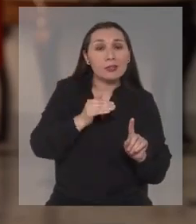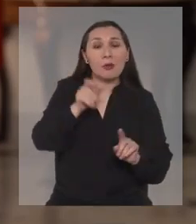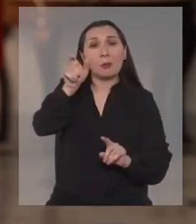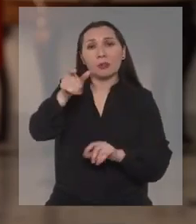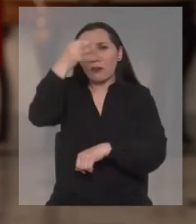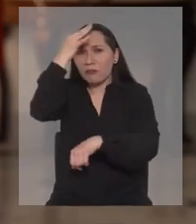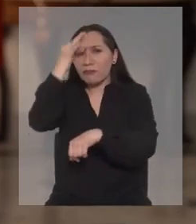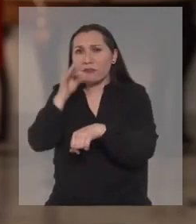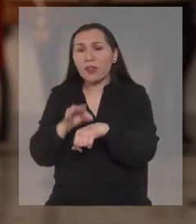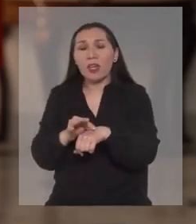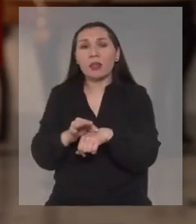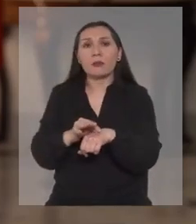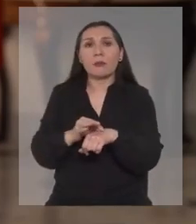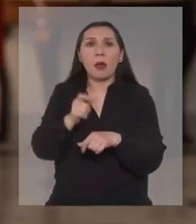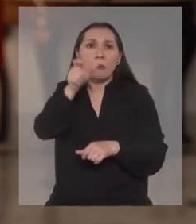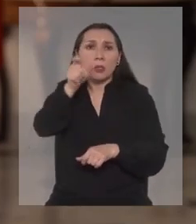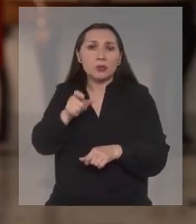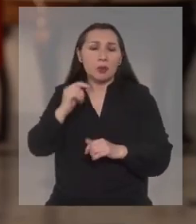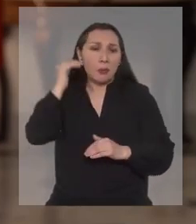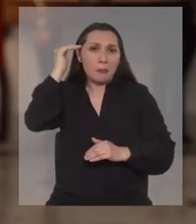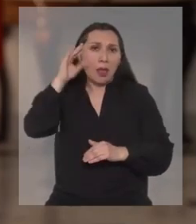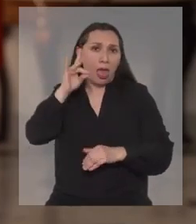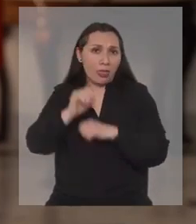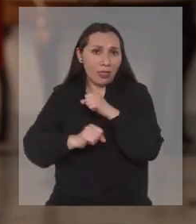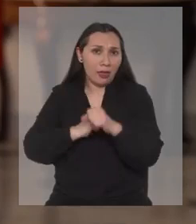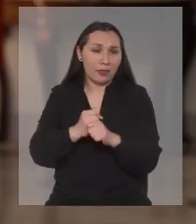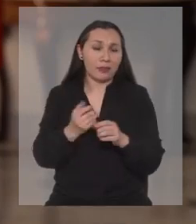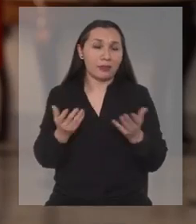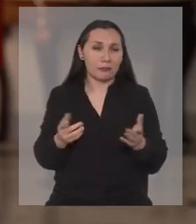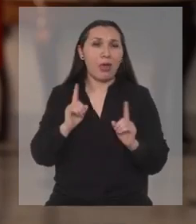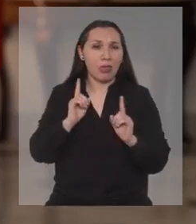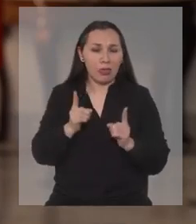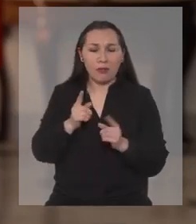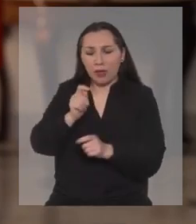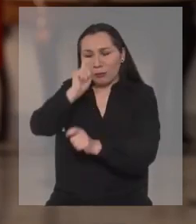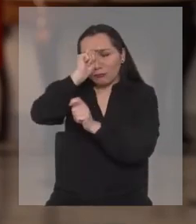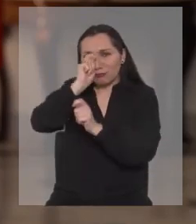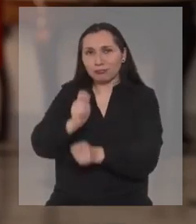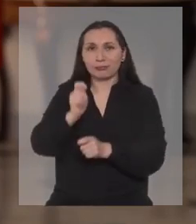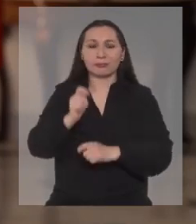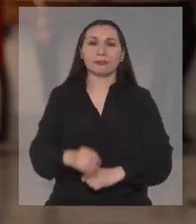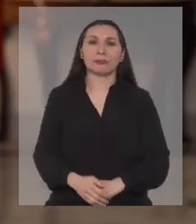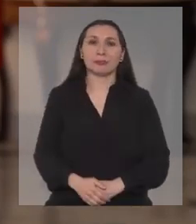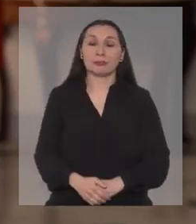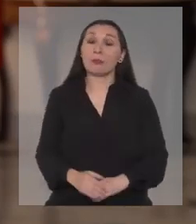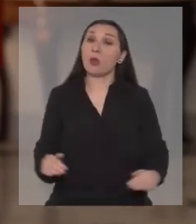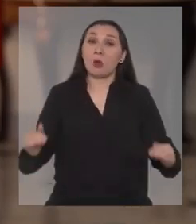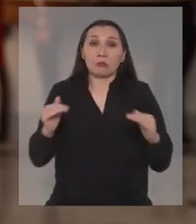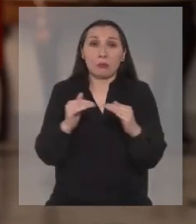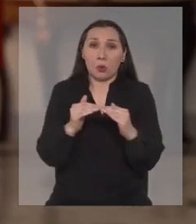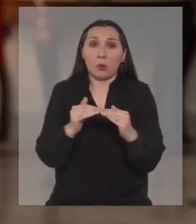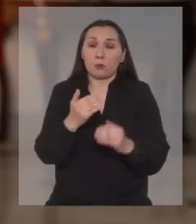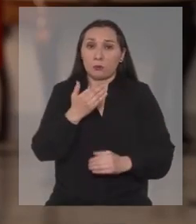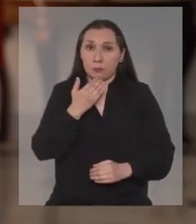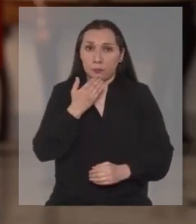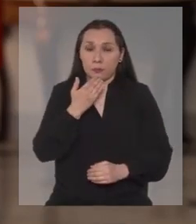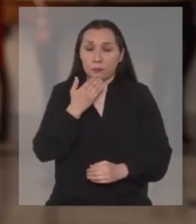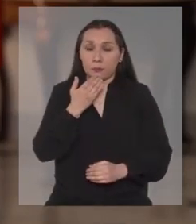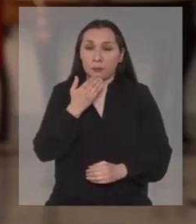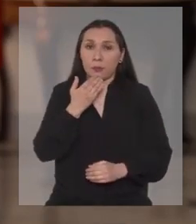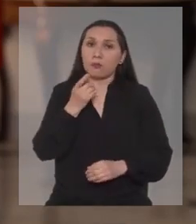niño a una persona enferma a una persona mayor tenemos que reconocerlas De igual